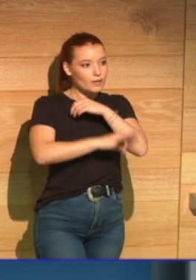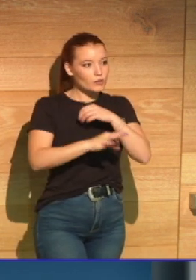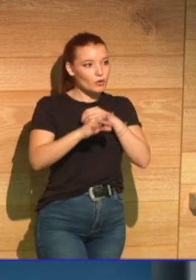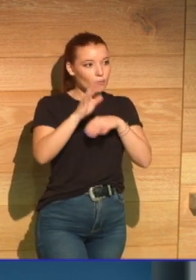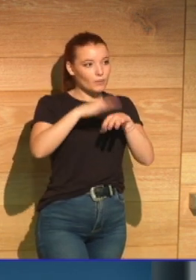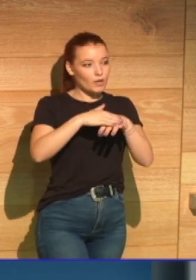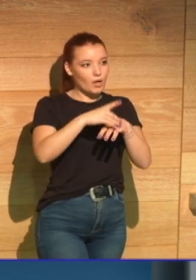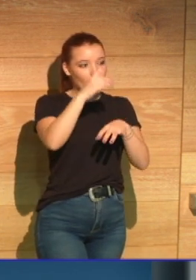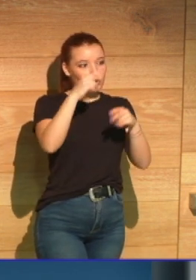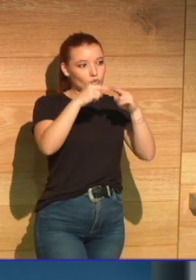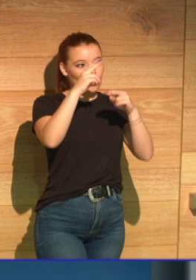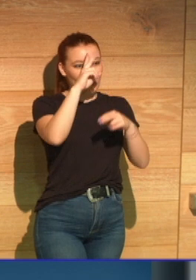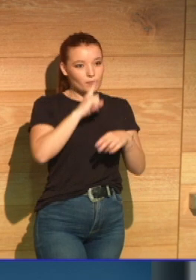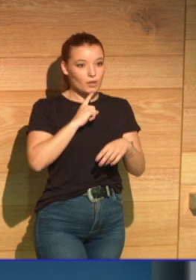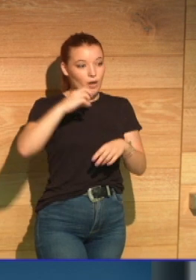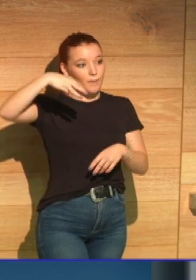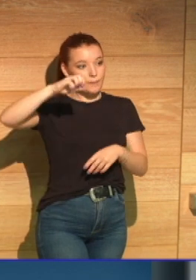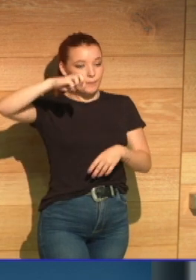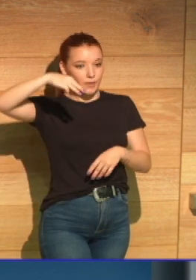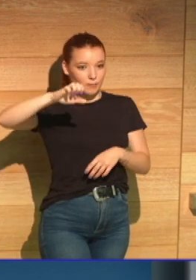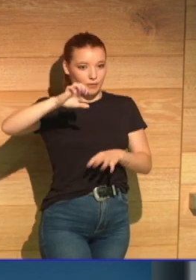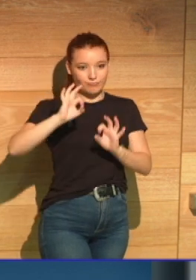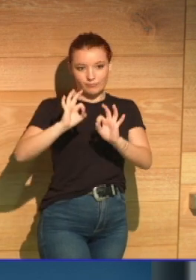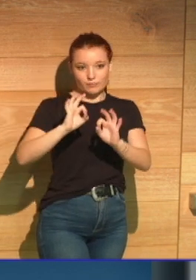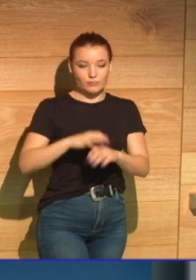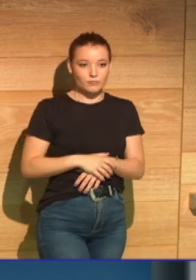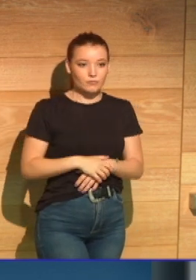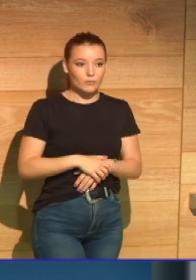Es decir, hablamos del meme y todo lo que tenemos que aprender